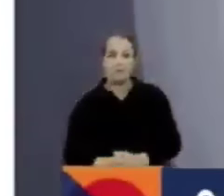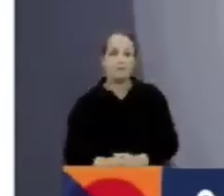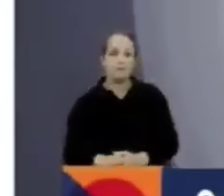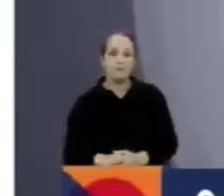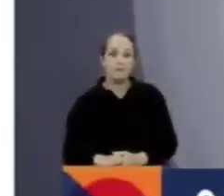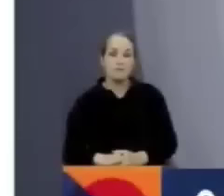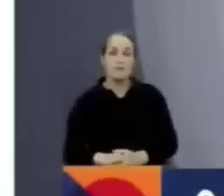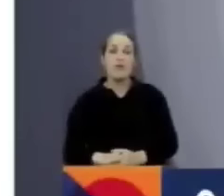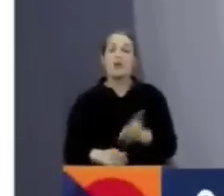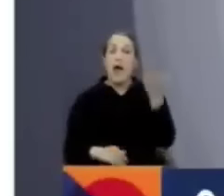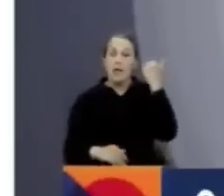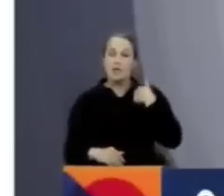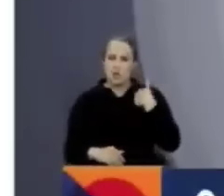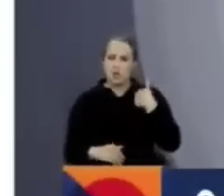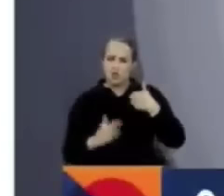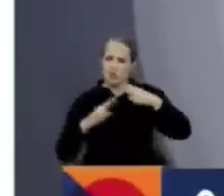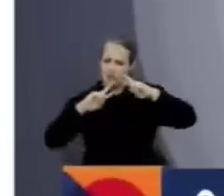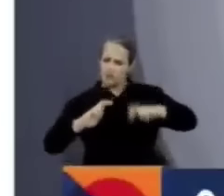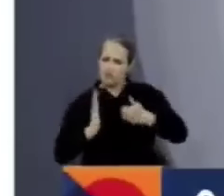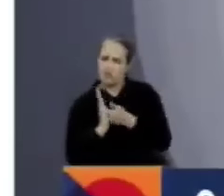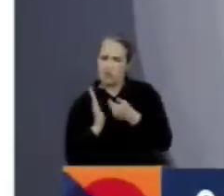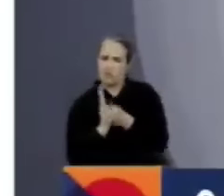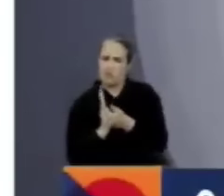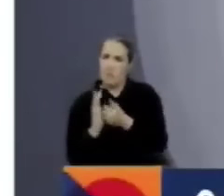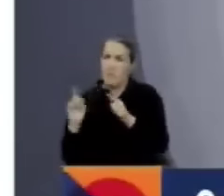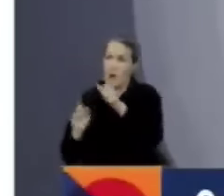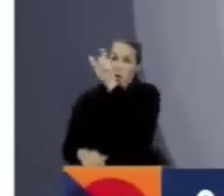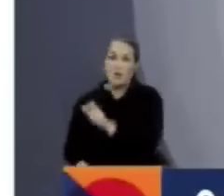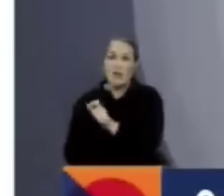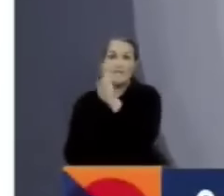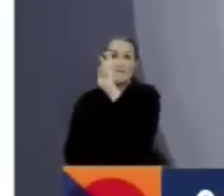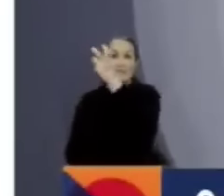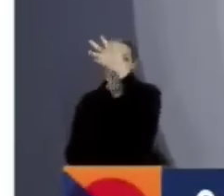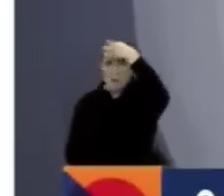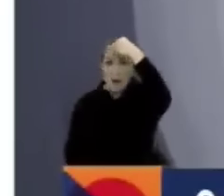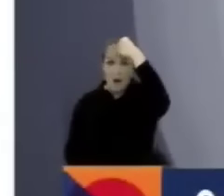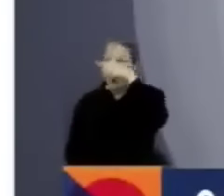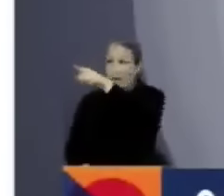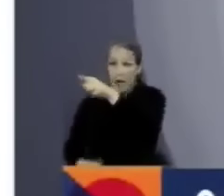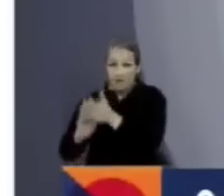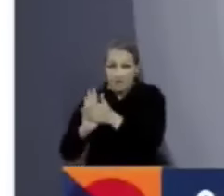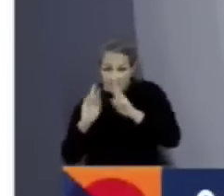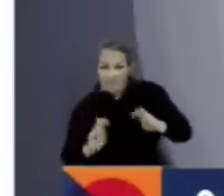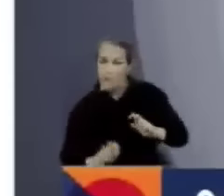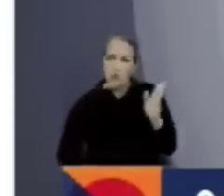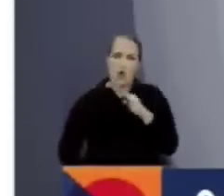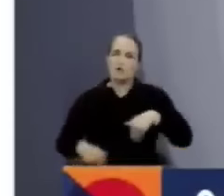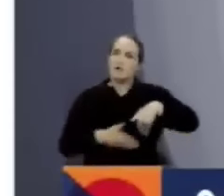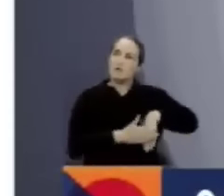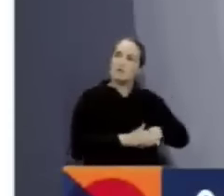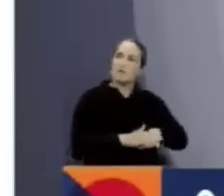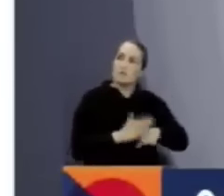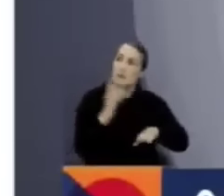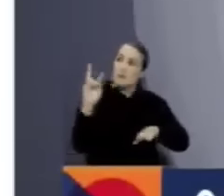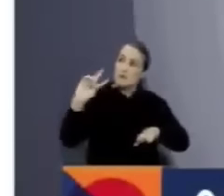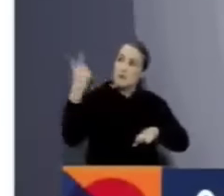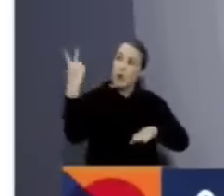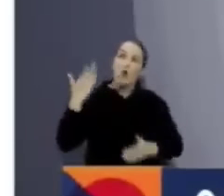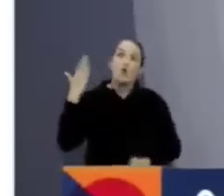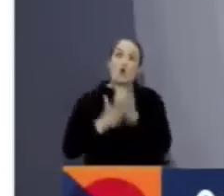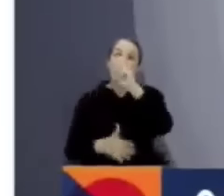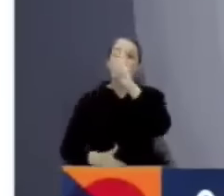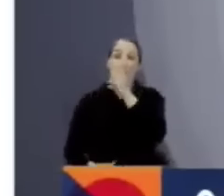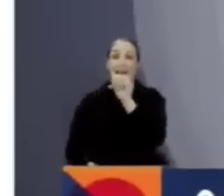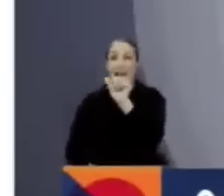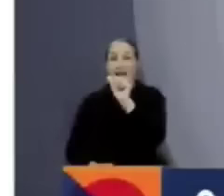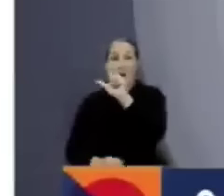radicar esta denuncia antes porque encontramos que con la Fiscalía de Francisco Barbosa no habían garantías para el desarrollo de esta investigación. Confiamos plenamente en que la nueva fiscal, Luzariana